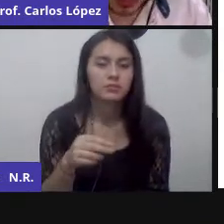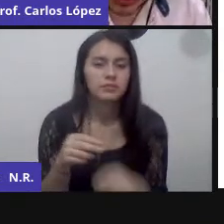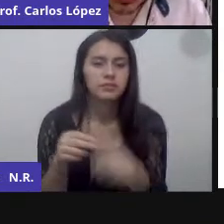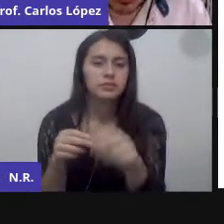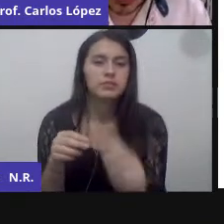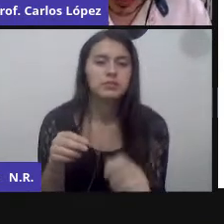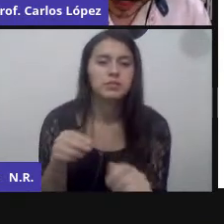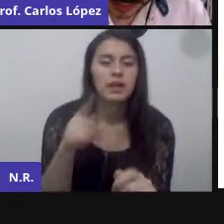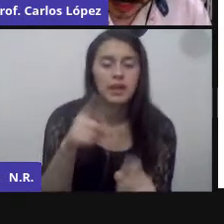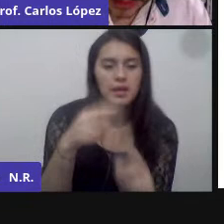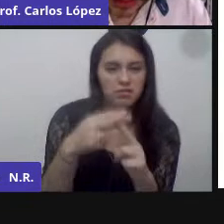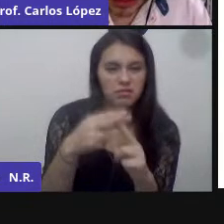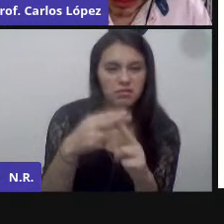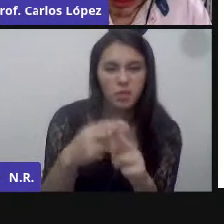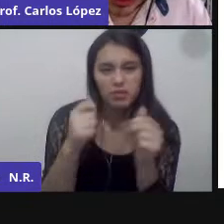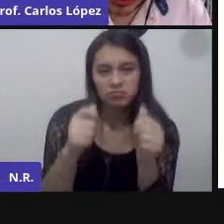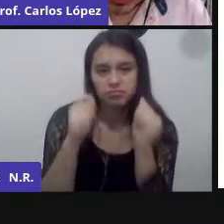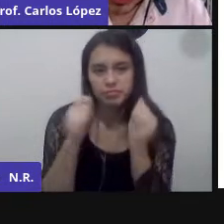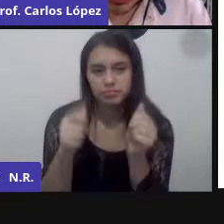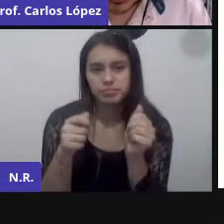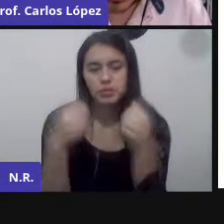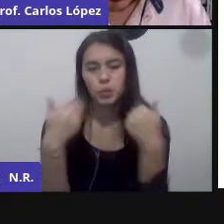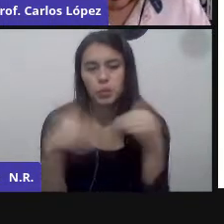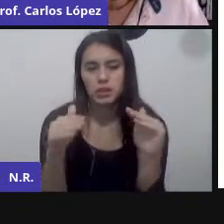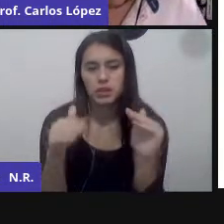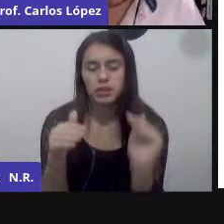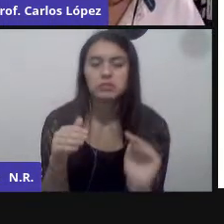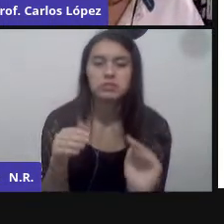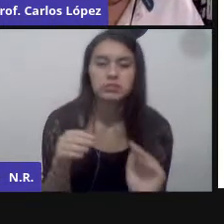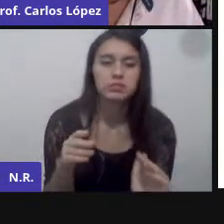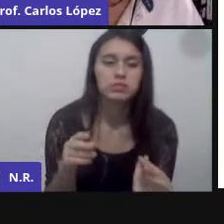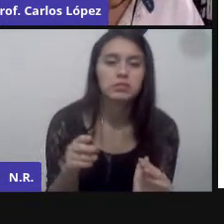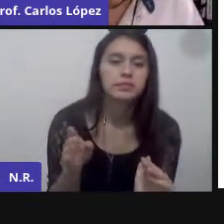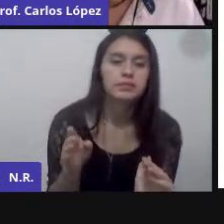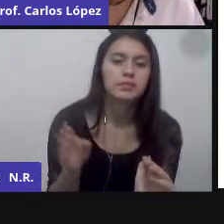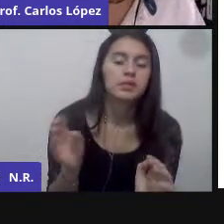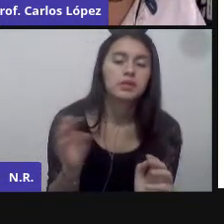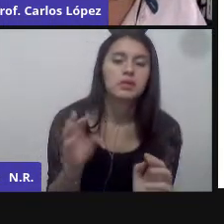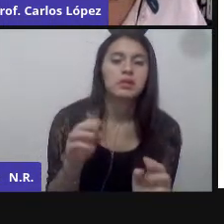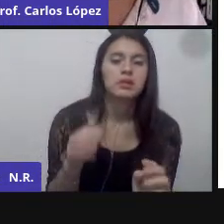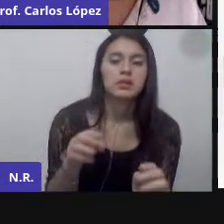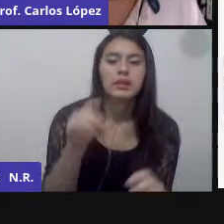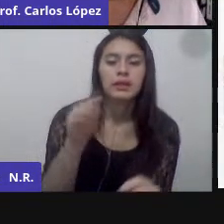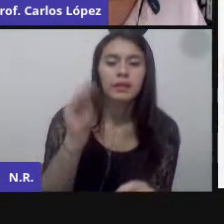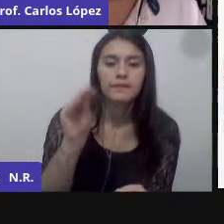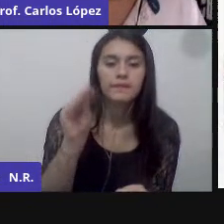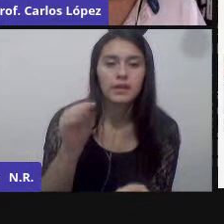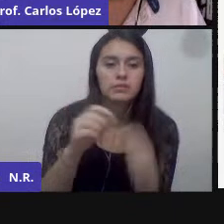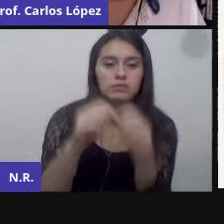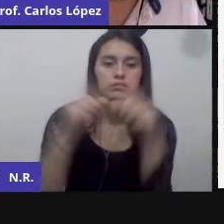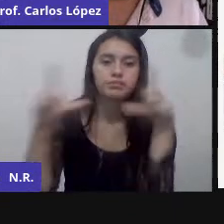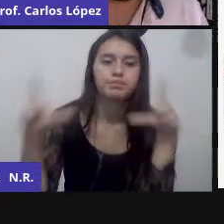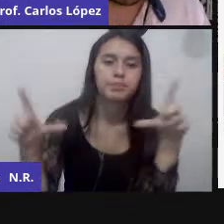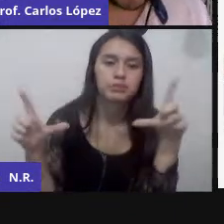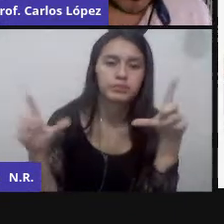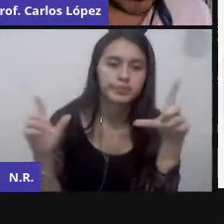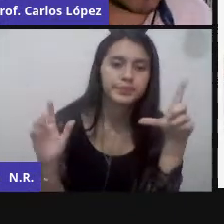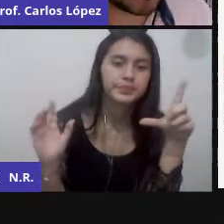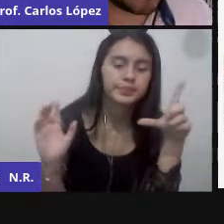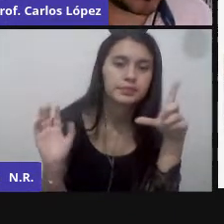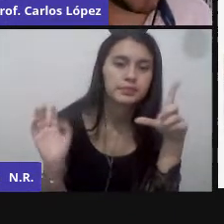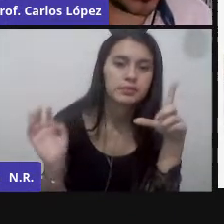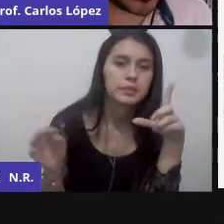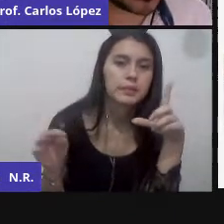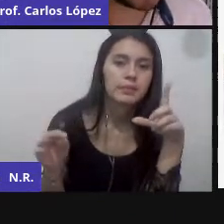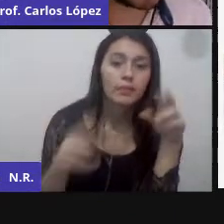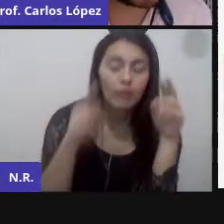y le digo entrar. Vamos a ver cómo se está yendo esto. ¿Listo? ¿Ahí lo